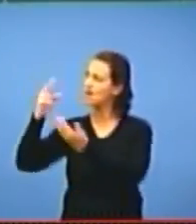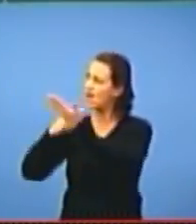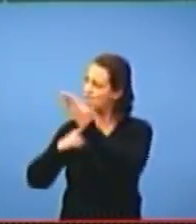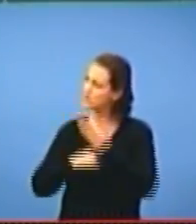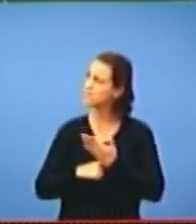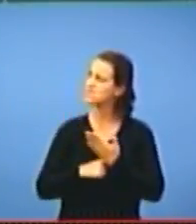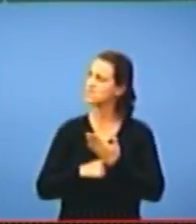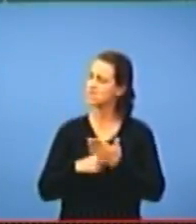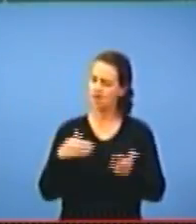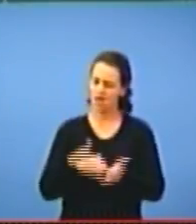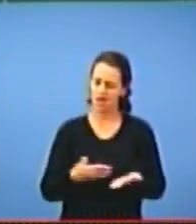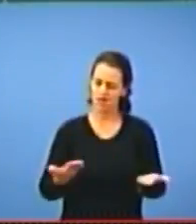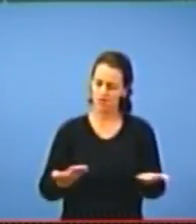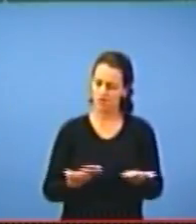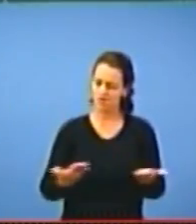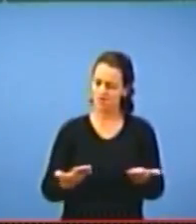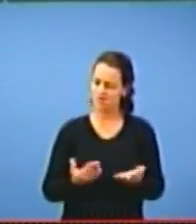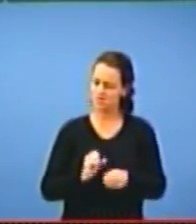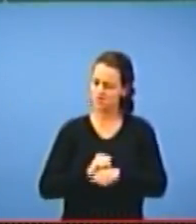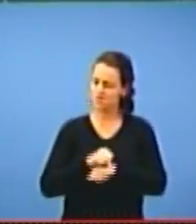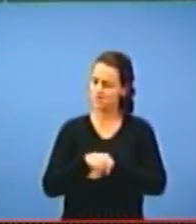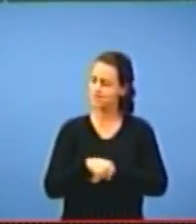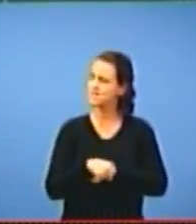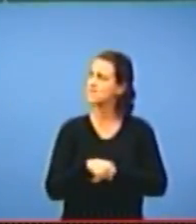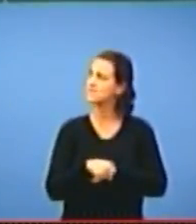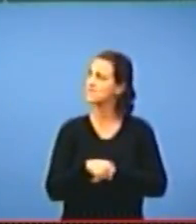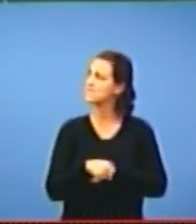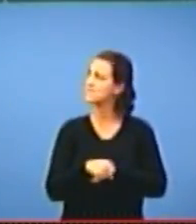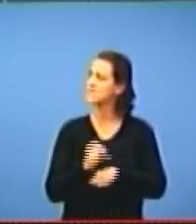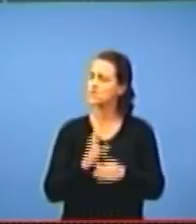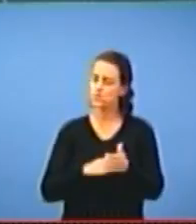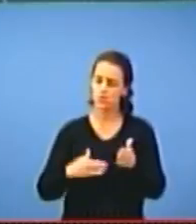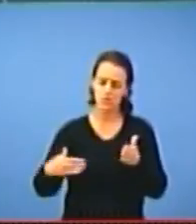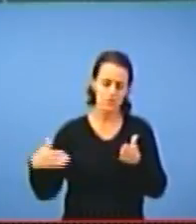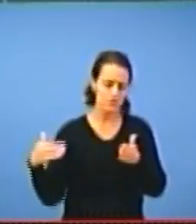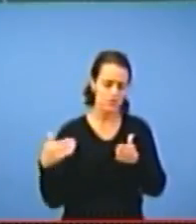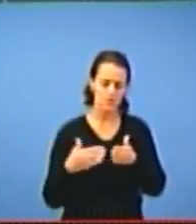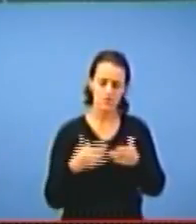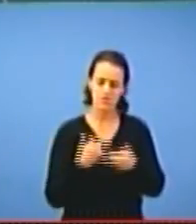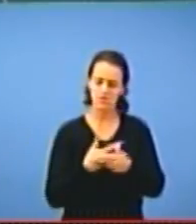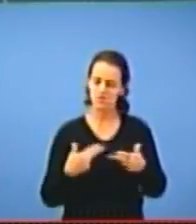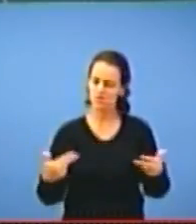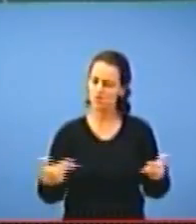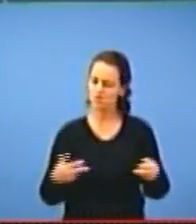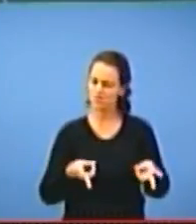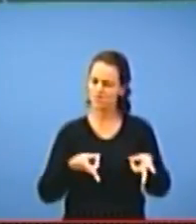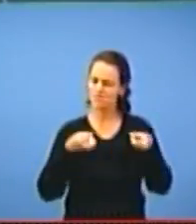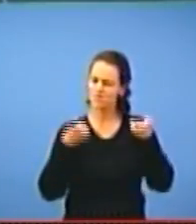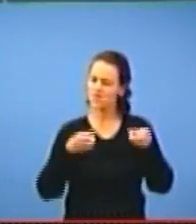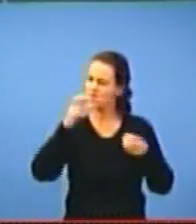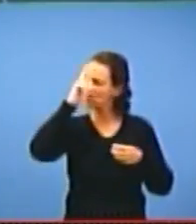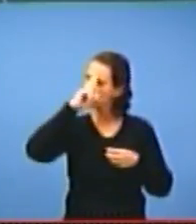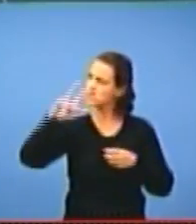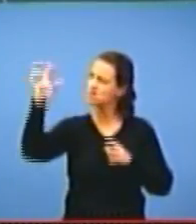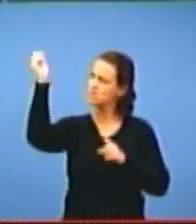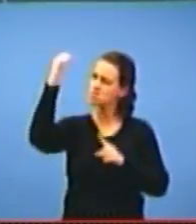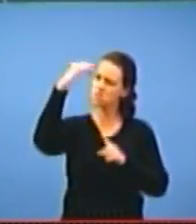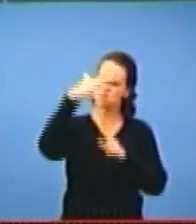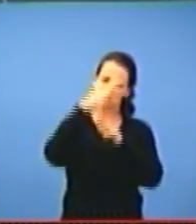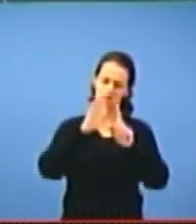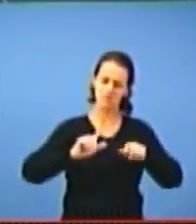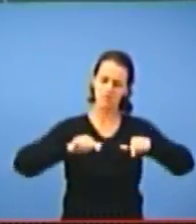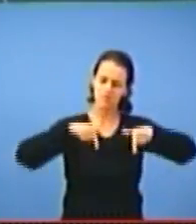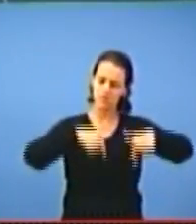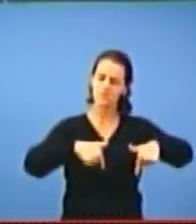ayudado. En este seminario, por todas las cosas que hemos visto de tu buena mano,